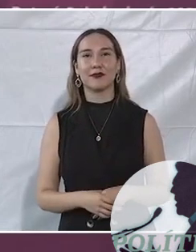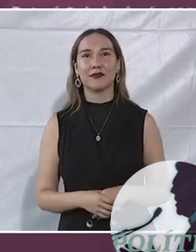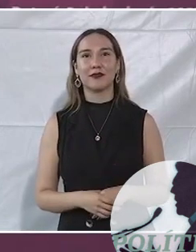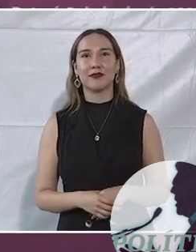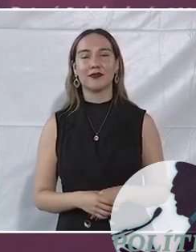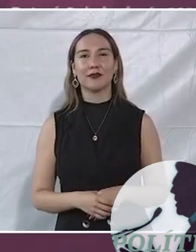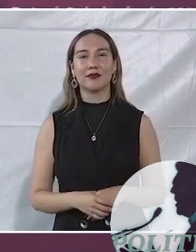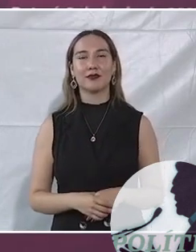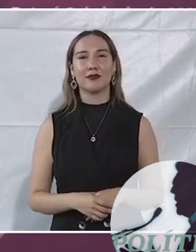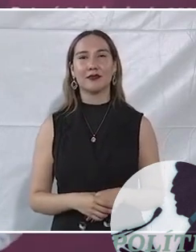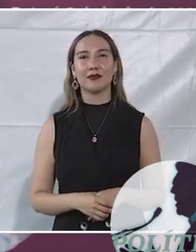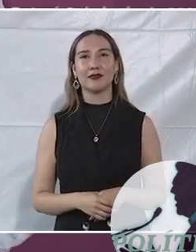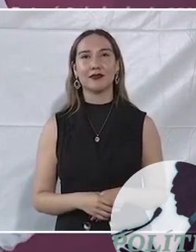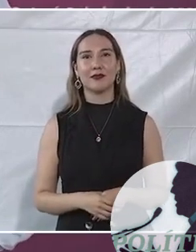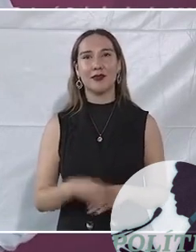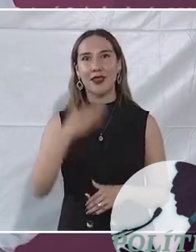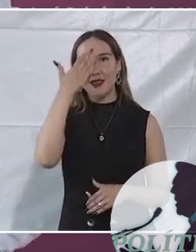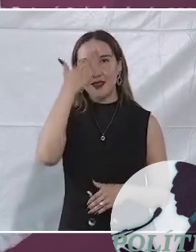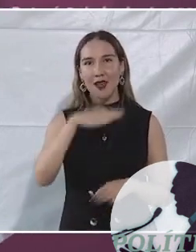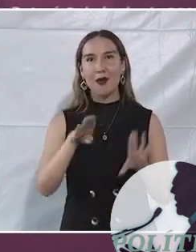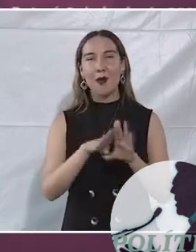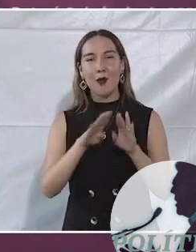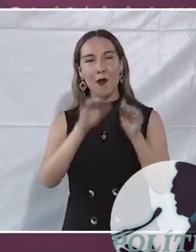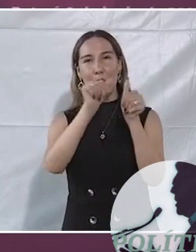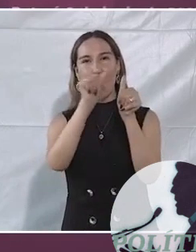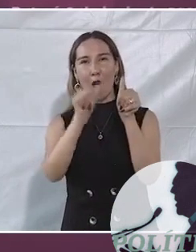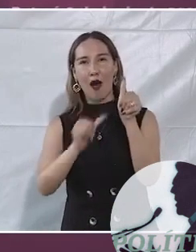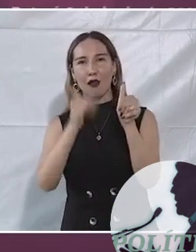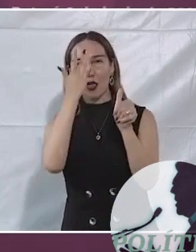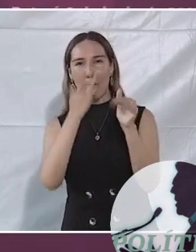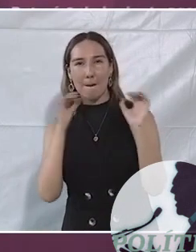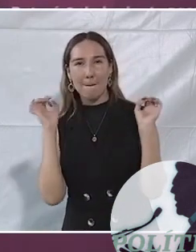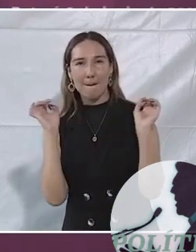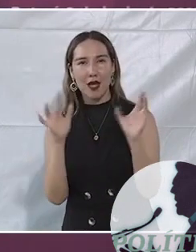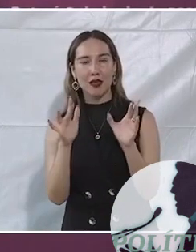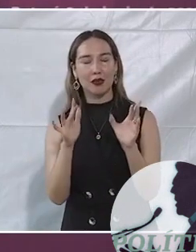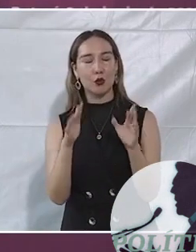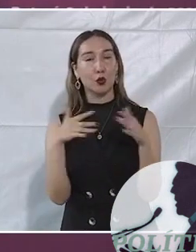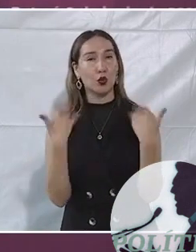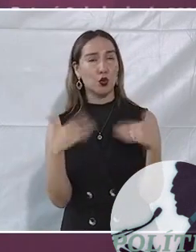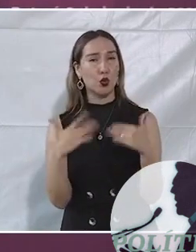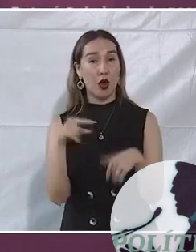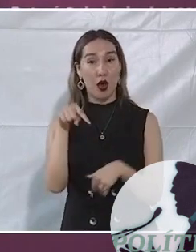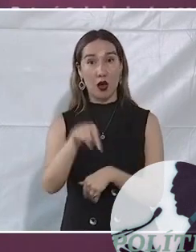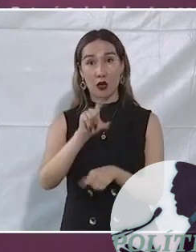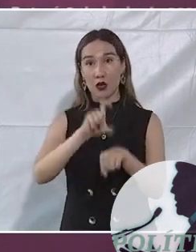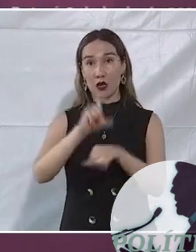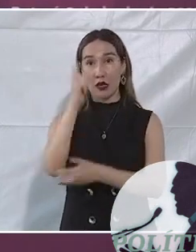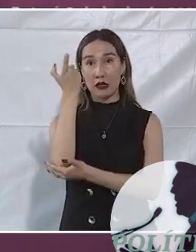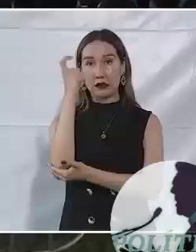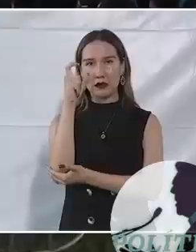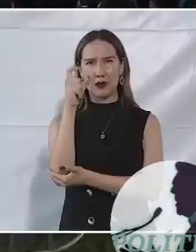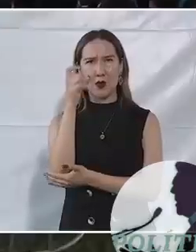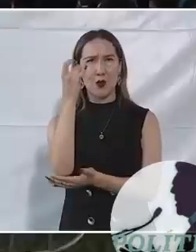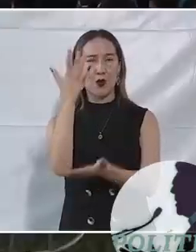obra de arte surrealista aquí en Gilitla que es única en el mundo,